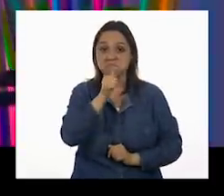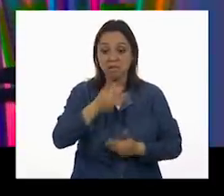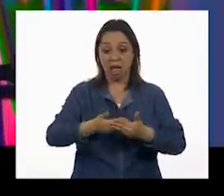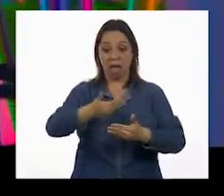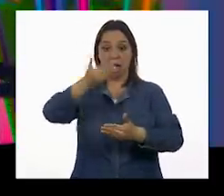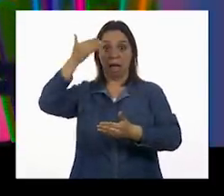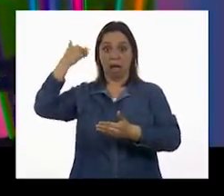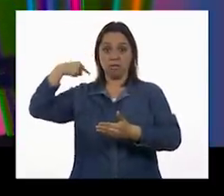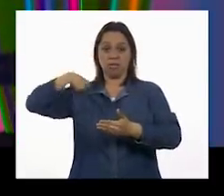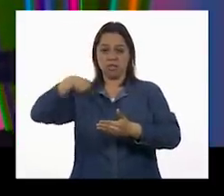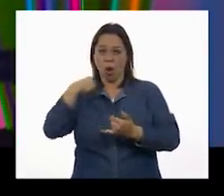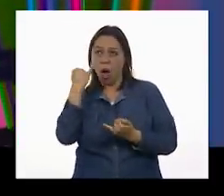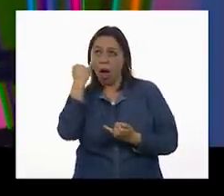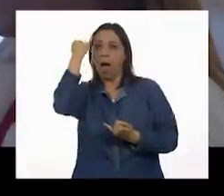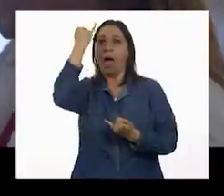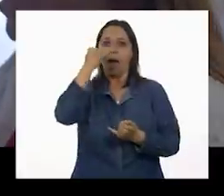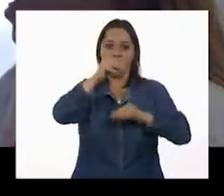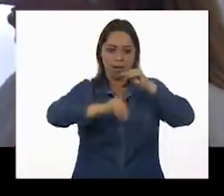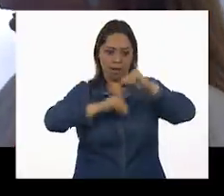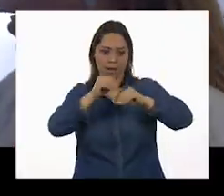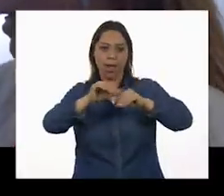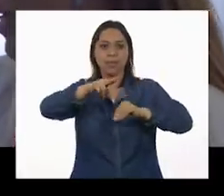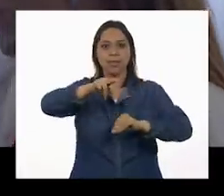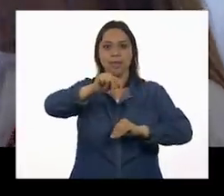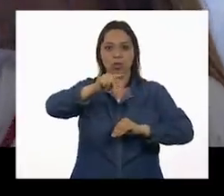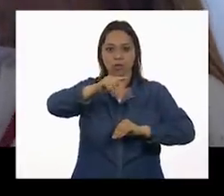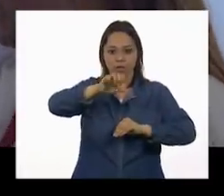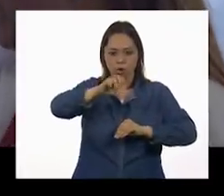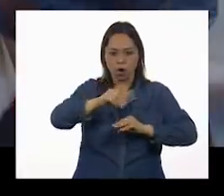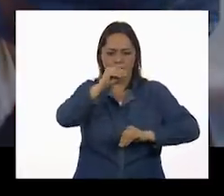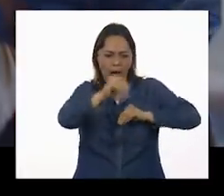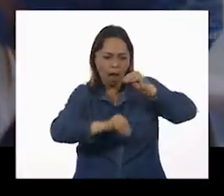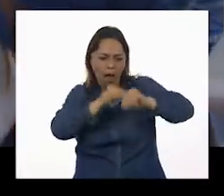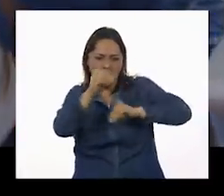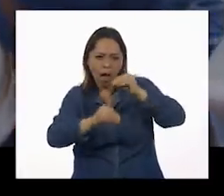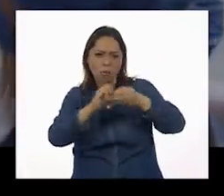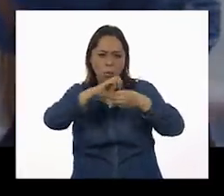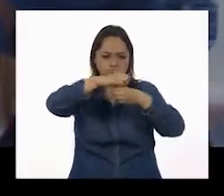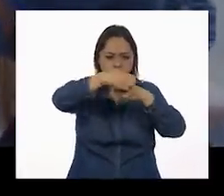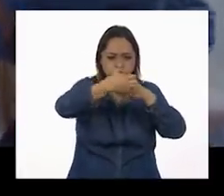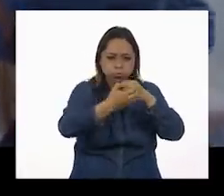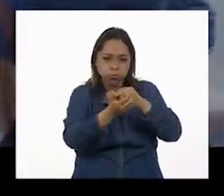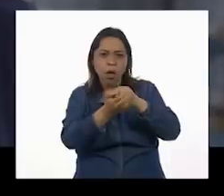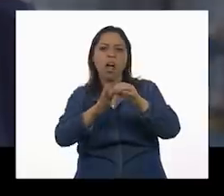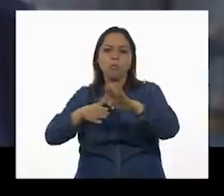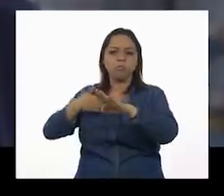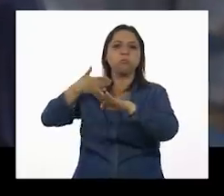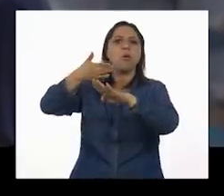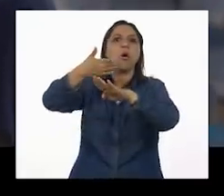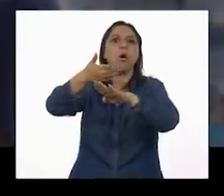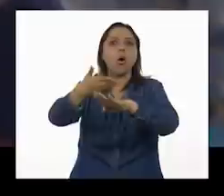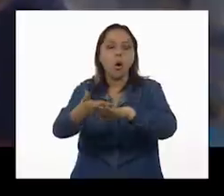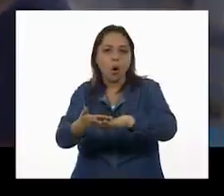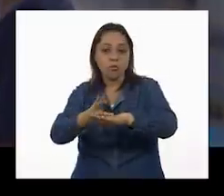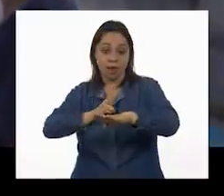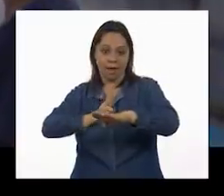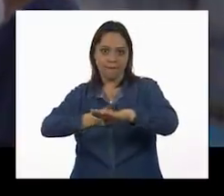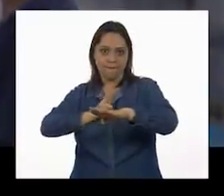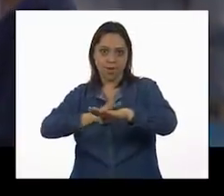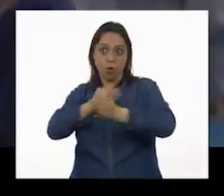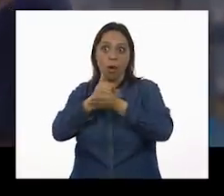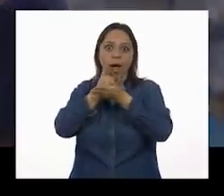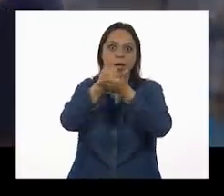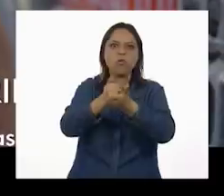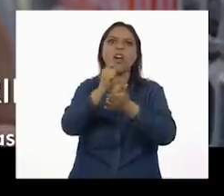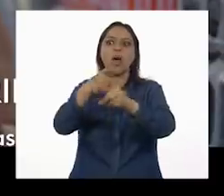unos años innovamos en el mundo de la nanotecnología, creando una nueva molécula capaz de matar virus, ayudando a acabar con una crisis